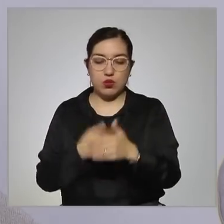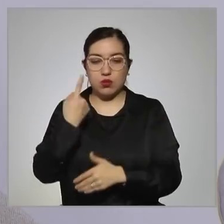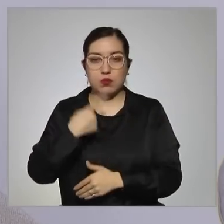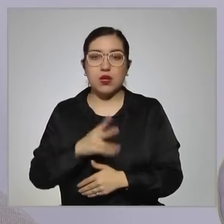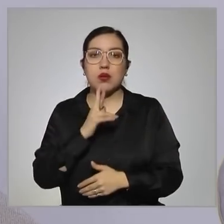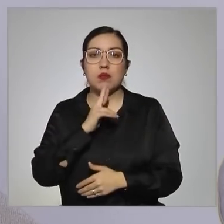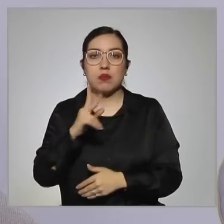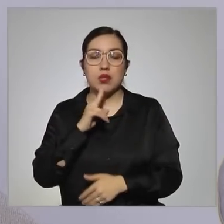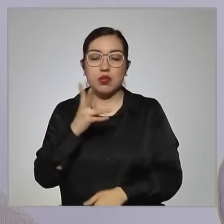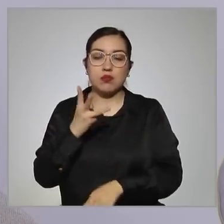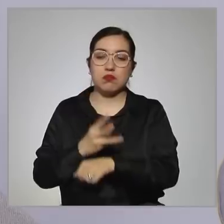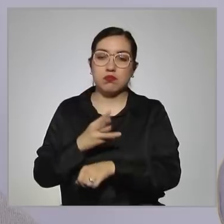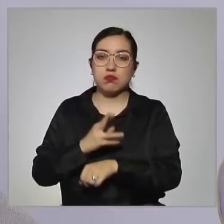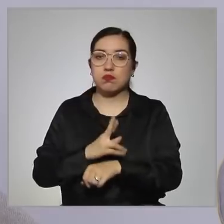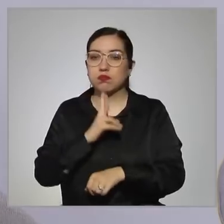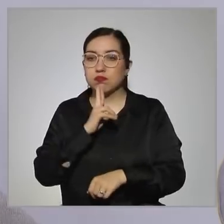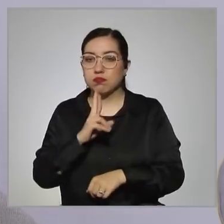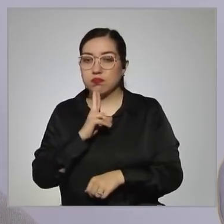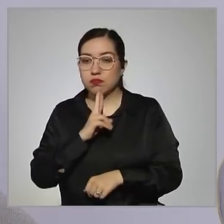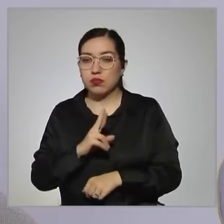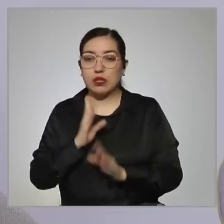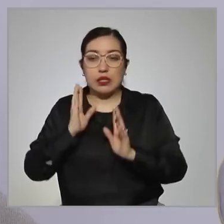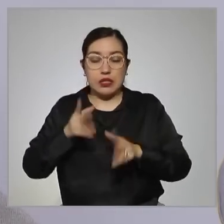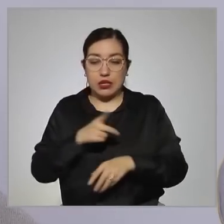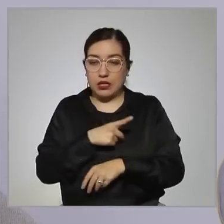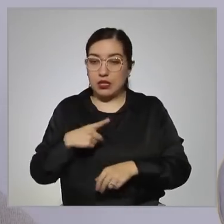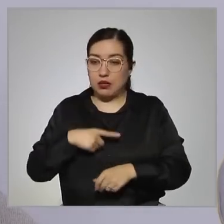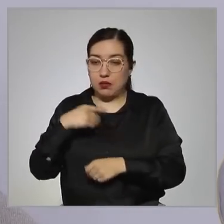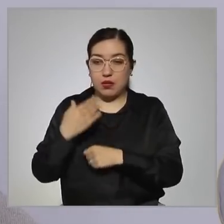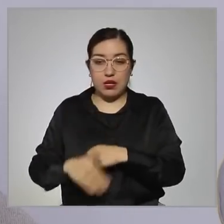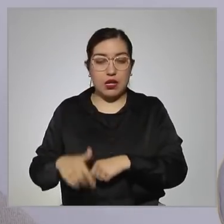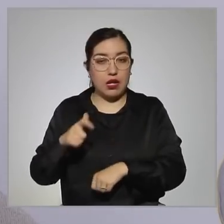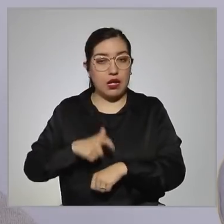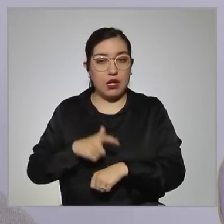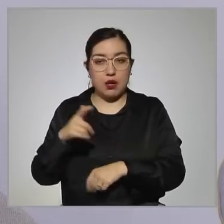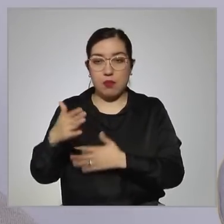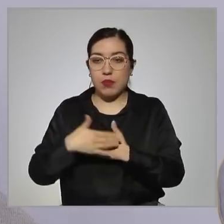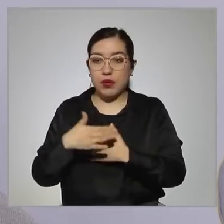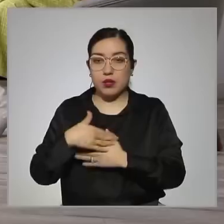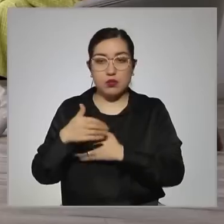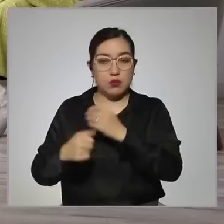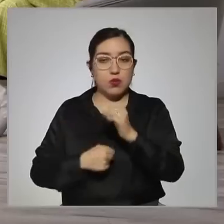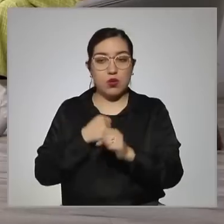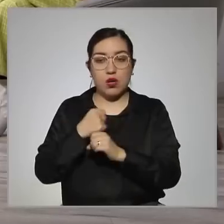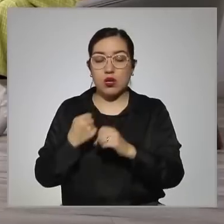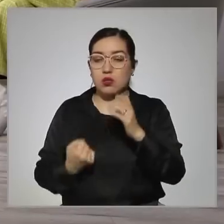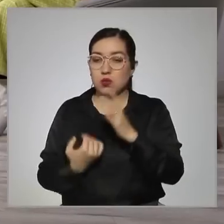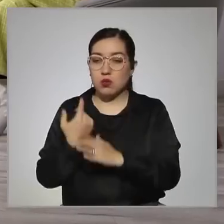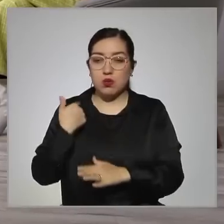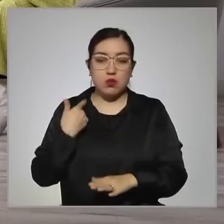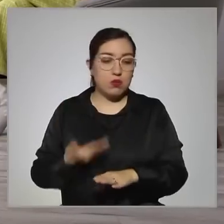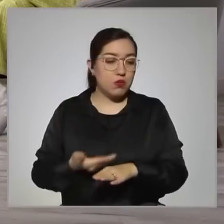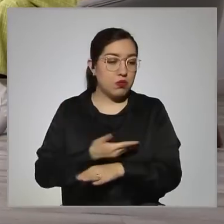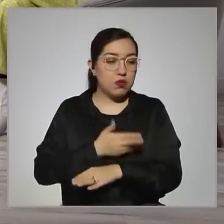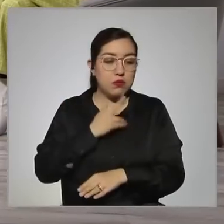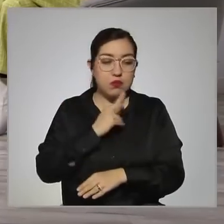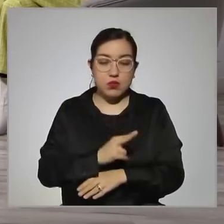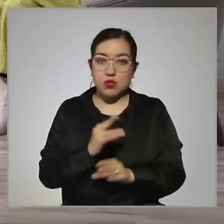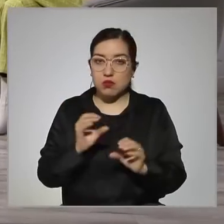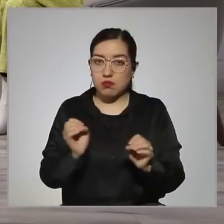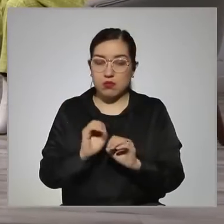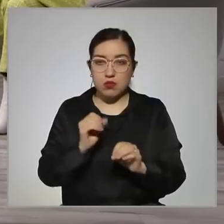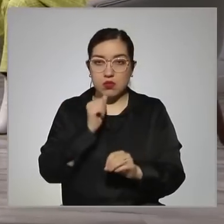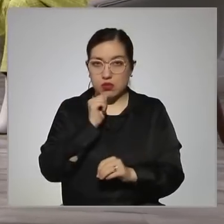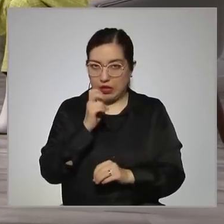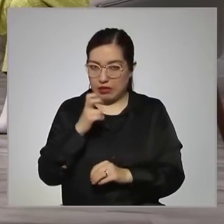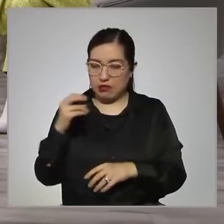resolución mucho más rápidos, ¿no? Tengo que acabar ya porque se me viene el año nuevo y esto no lo terminé de solucionar. Y eso es conflictivo también